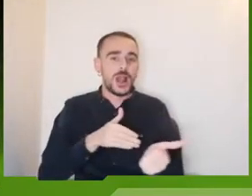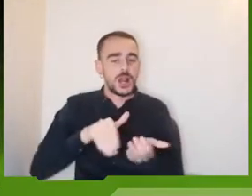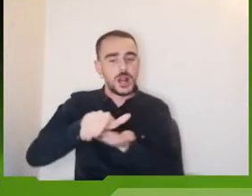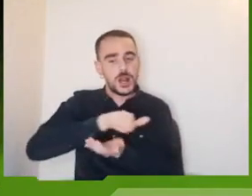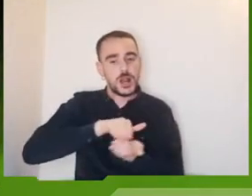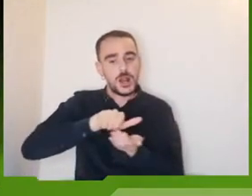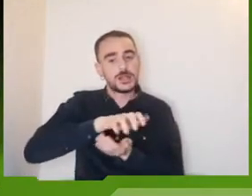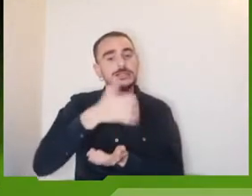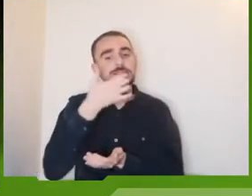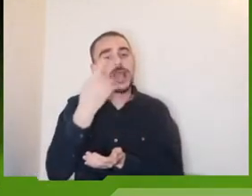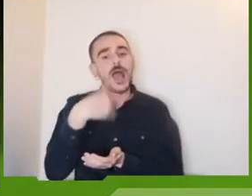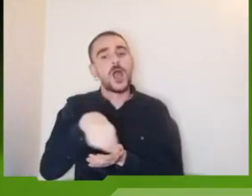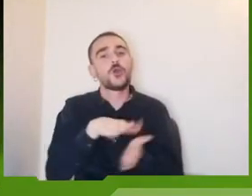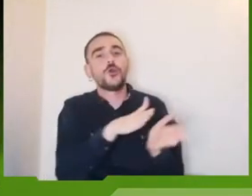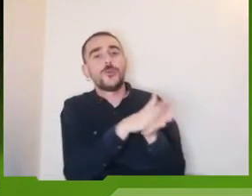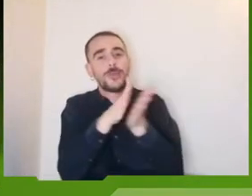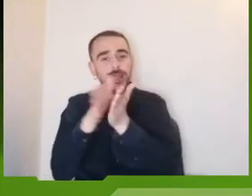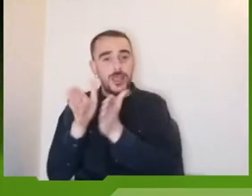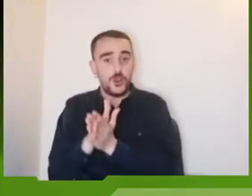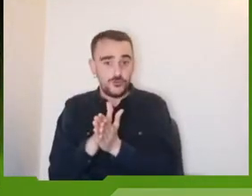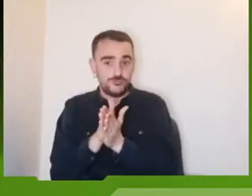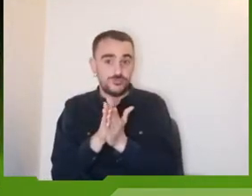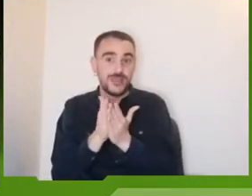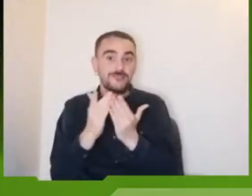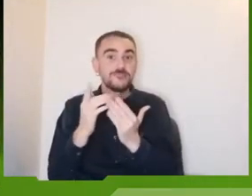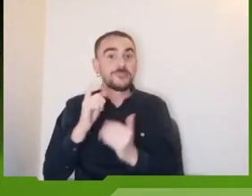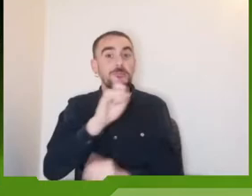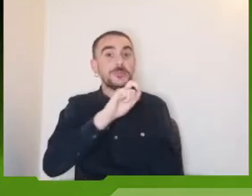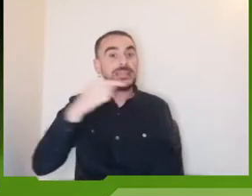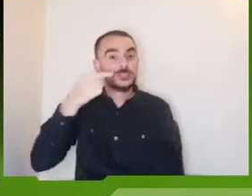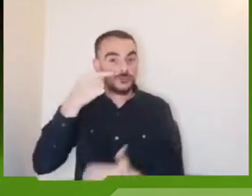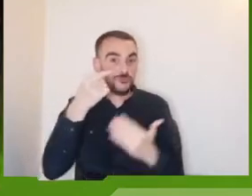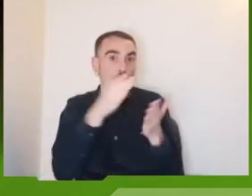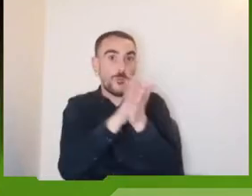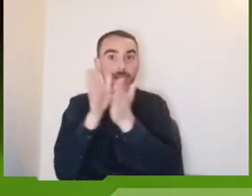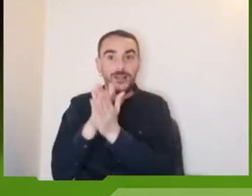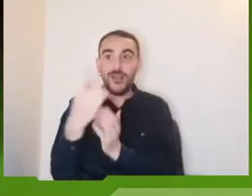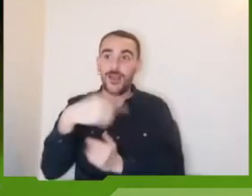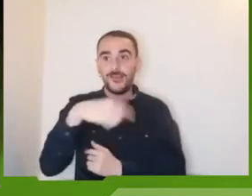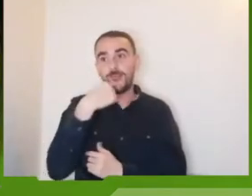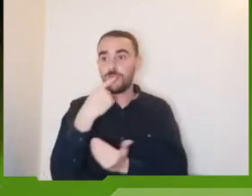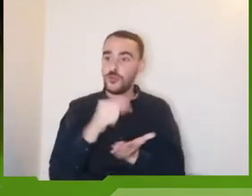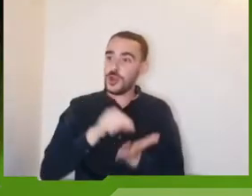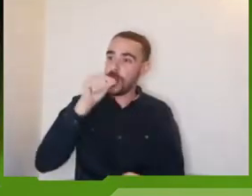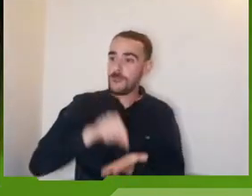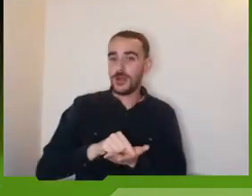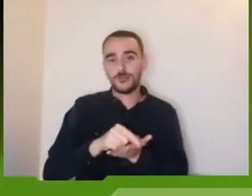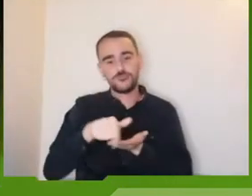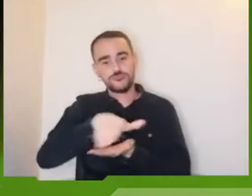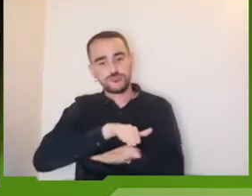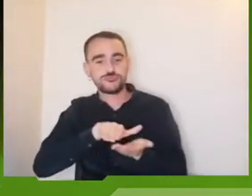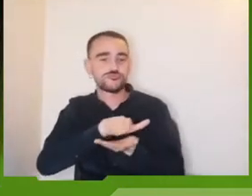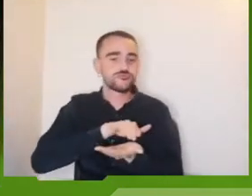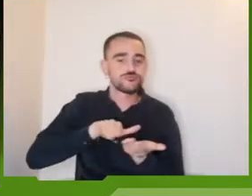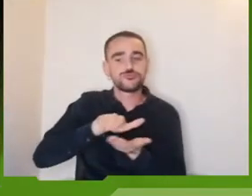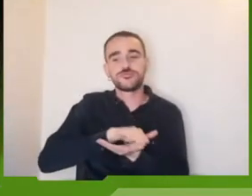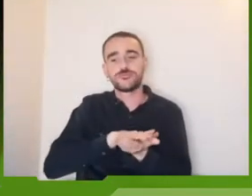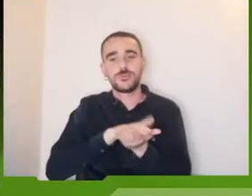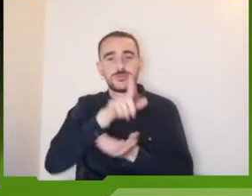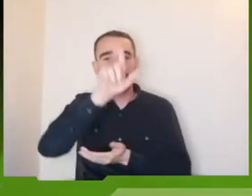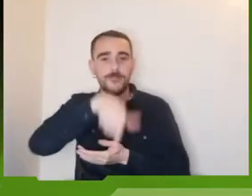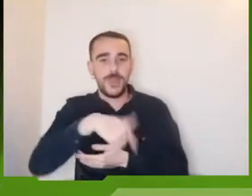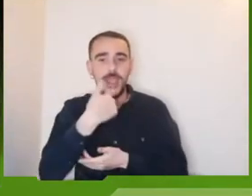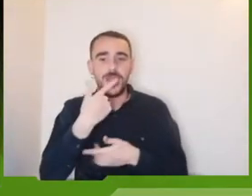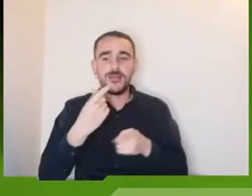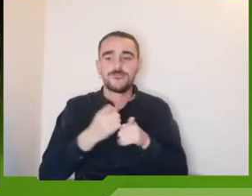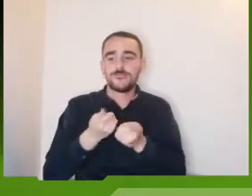y así, es como guay porque se hace más rápido y haces un poco de cohesión con la gente con Total, la que